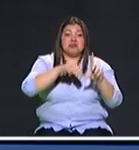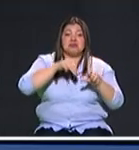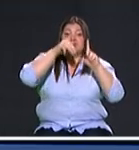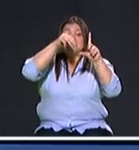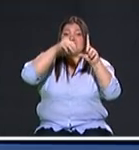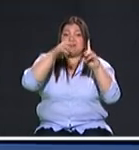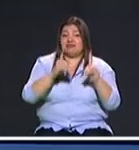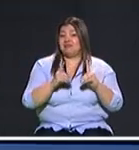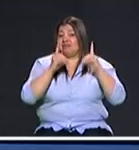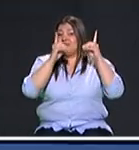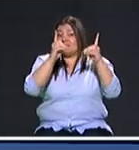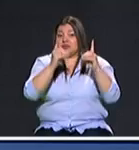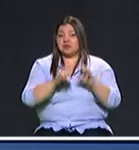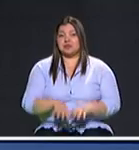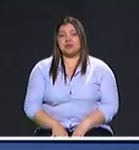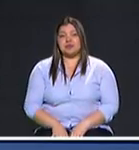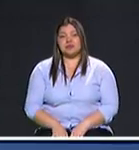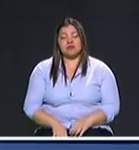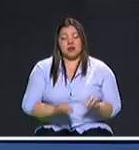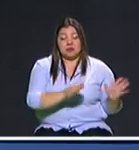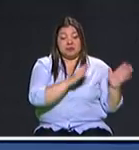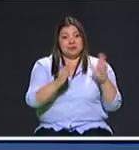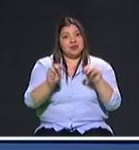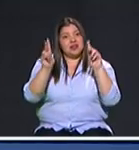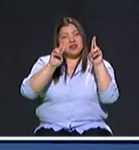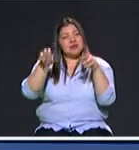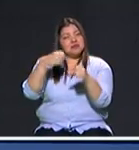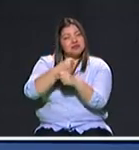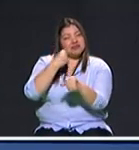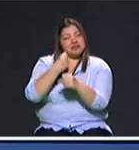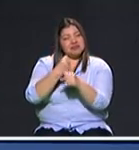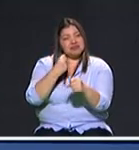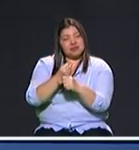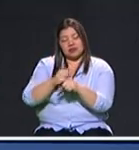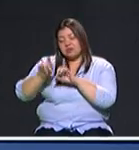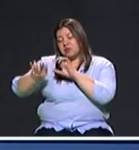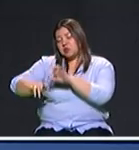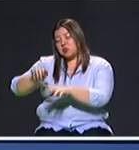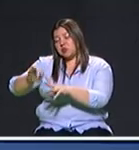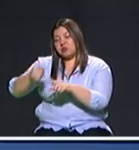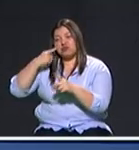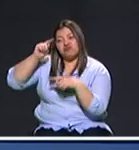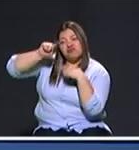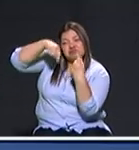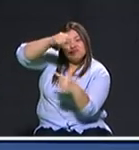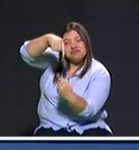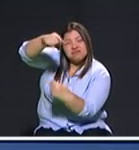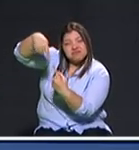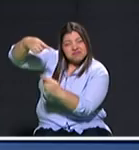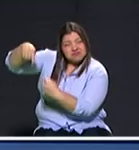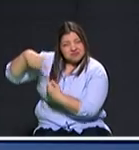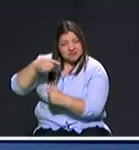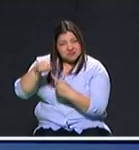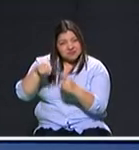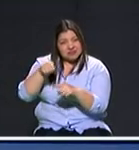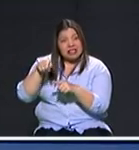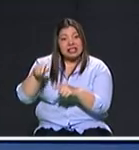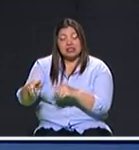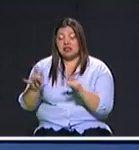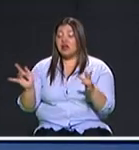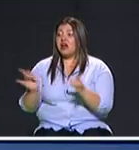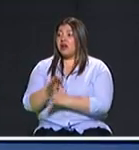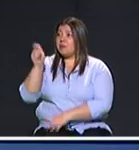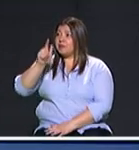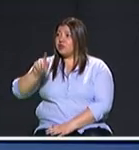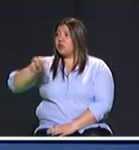el tema de empleo vamos a hacer un recambio con la secretaría de turismo la subsecretaría de turismo en secretaria de turismo porque de cada siete turistas